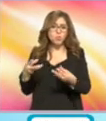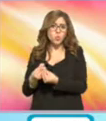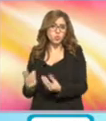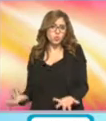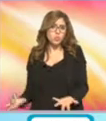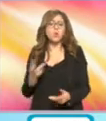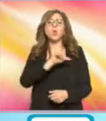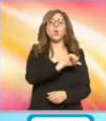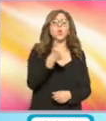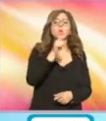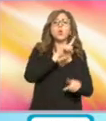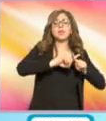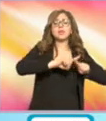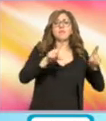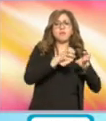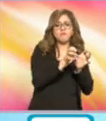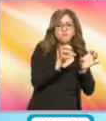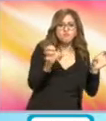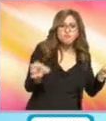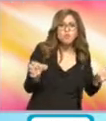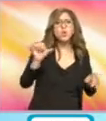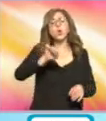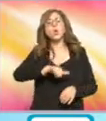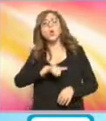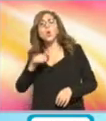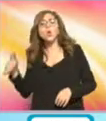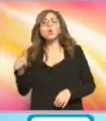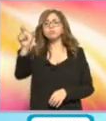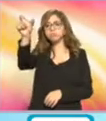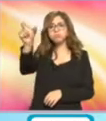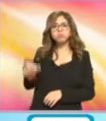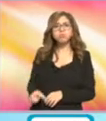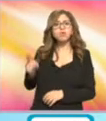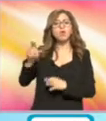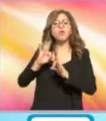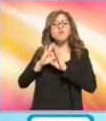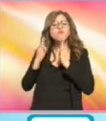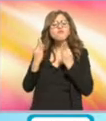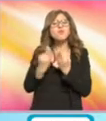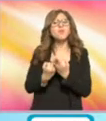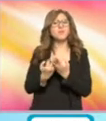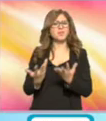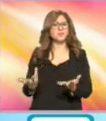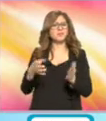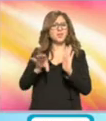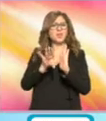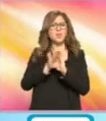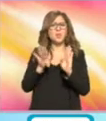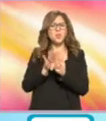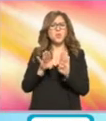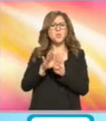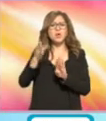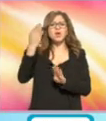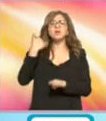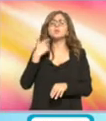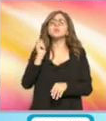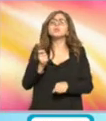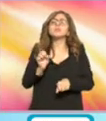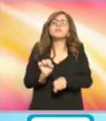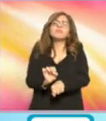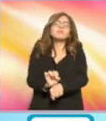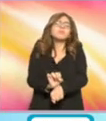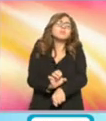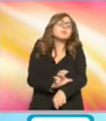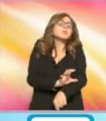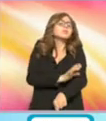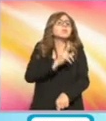Incluso hombres que no están, digamos, adoctrinados, Sí. ¿no? En este tipo de prácticas, dicen, de pronto tuve una sensación de un gran placer, aunque no